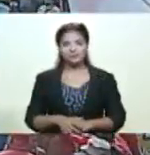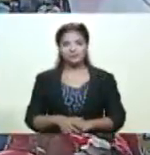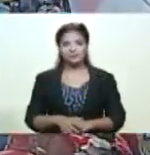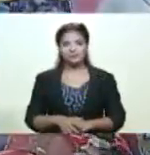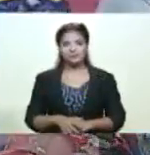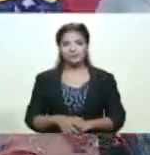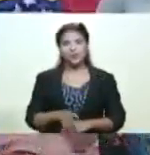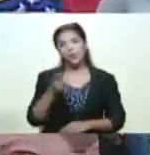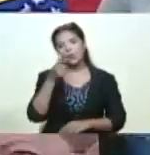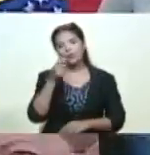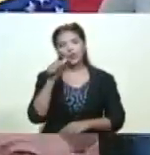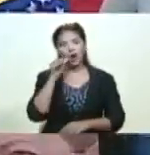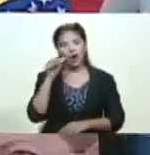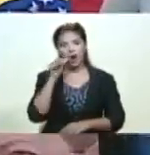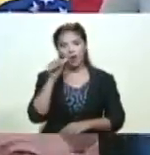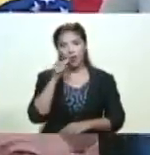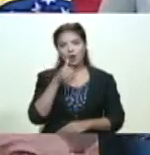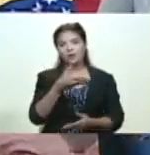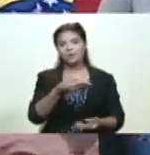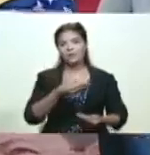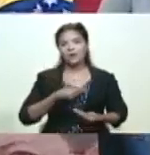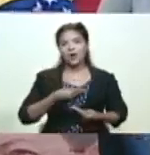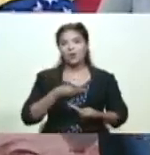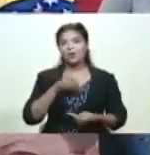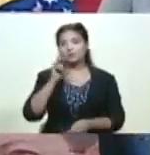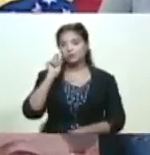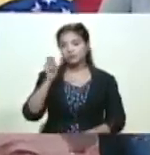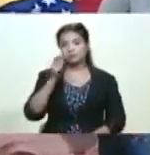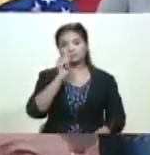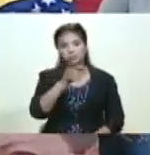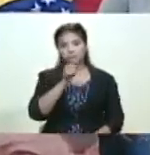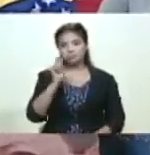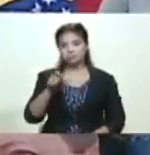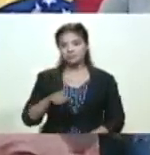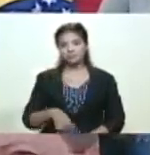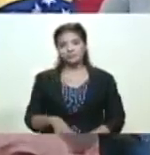un poquito de agua bendita que me trajo el padre Numa,